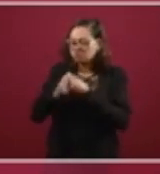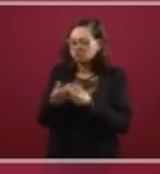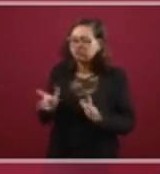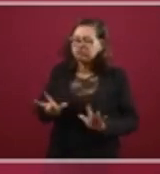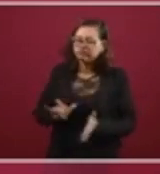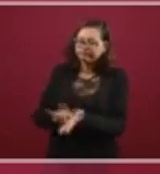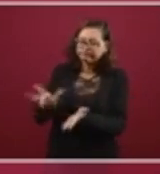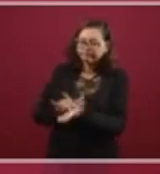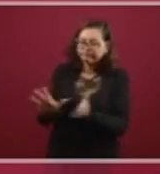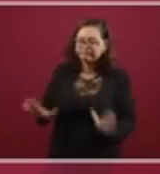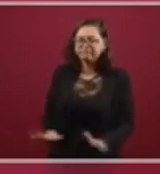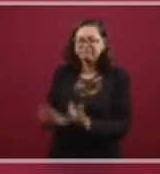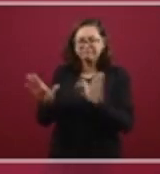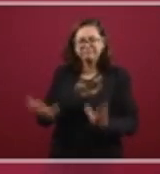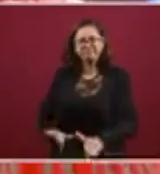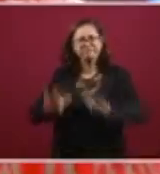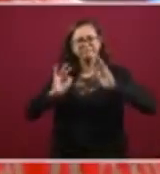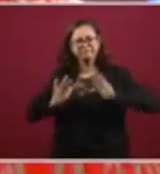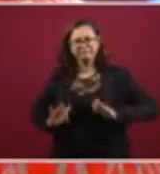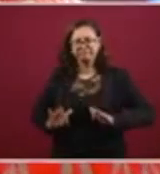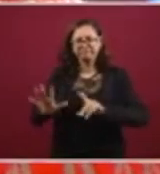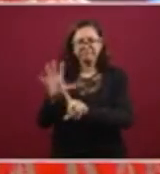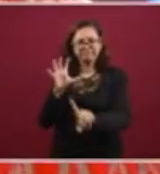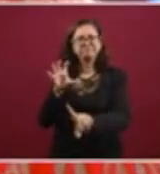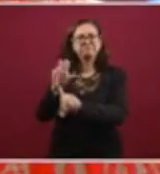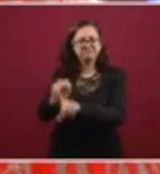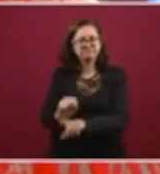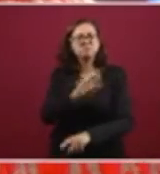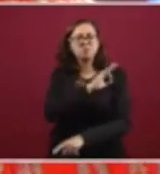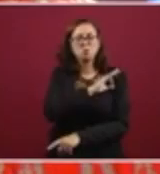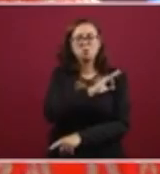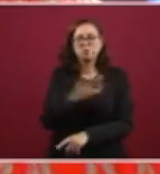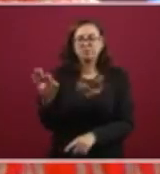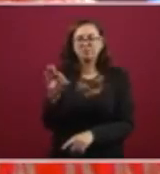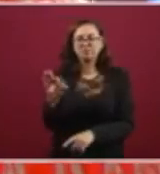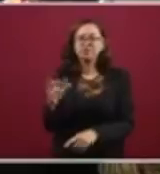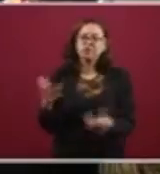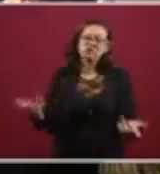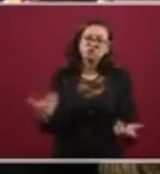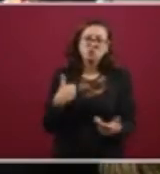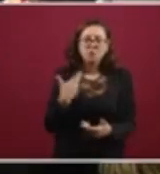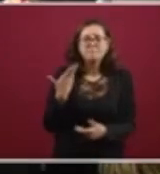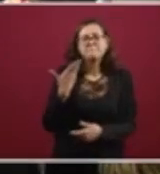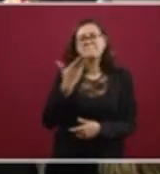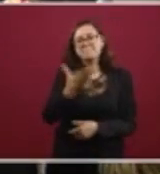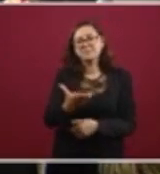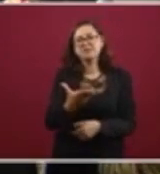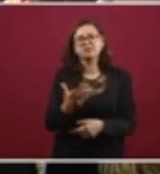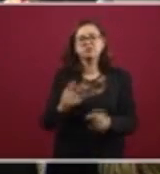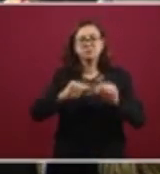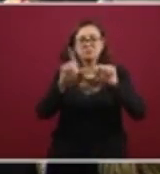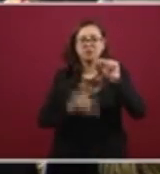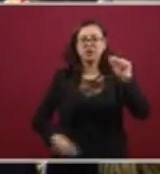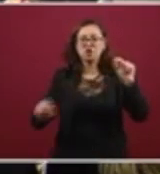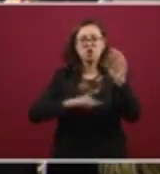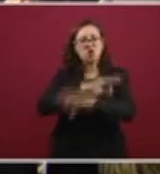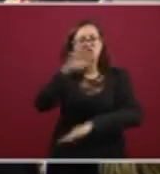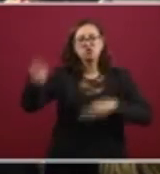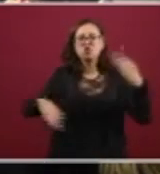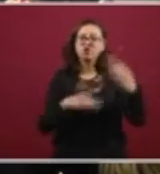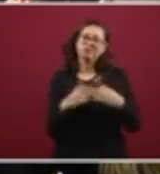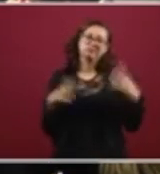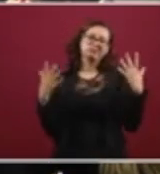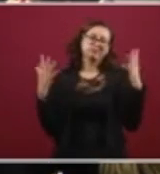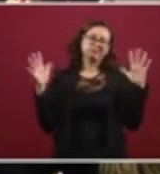apoyos, que este resultado era alcanzable. Obviamente, pedir un aplauso grande por parte de todo el país, porque todas estas medallas